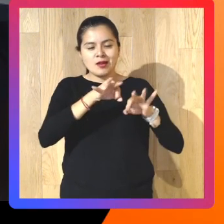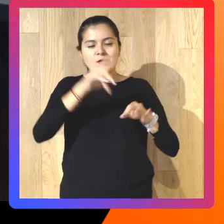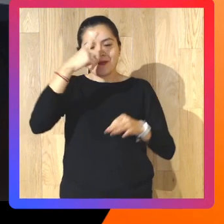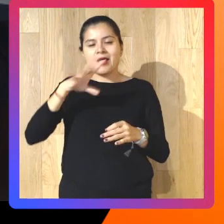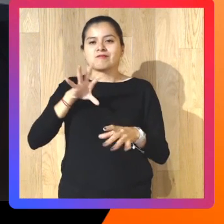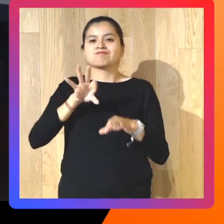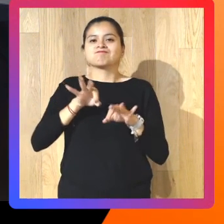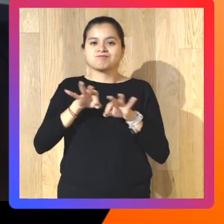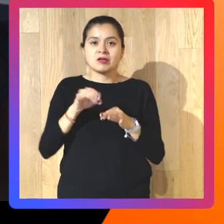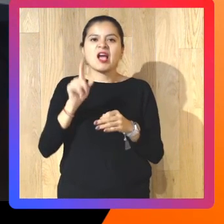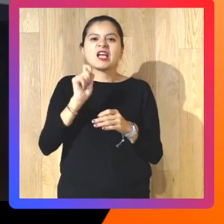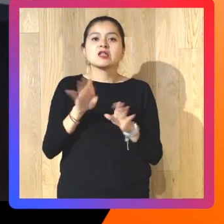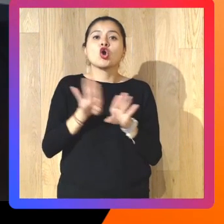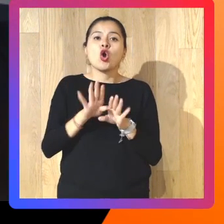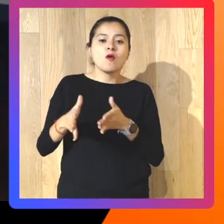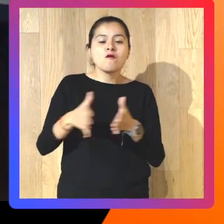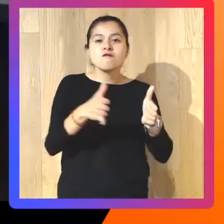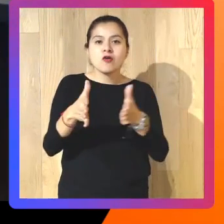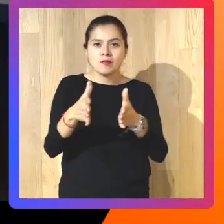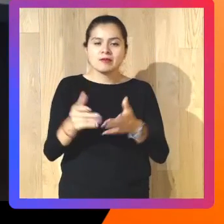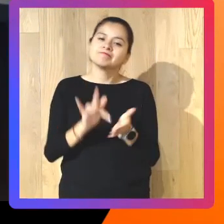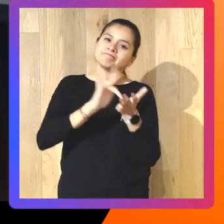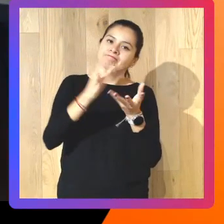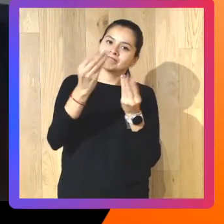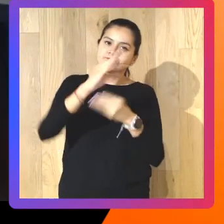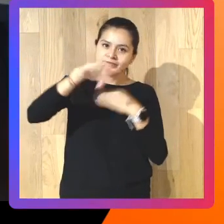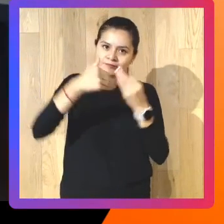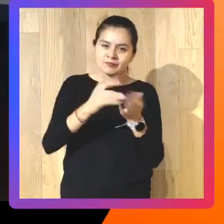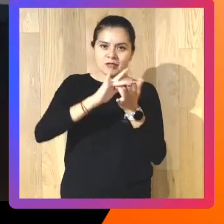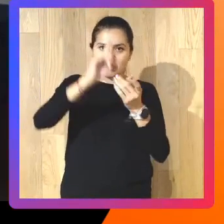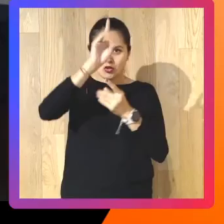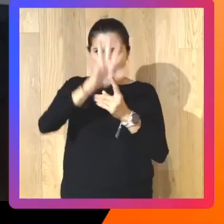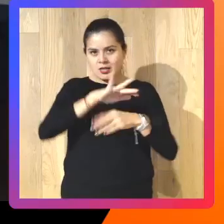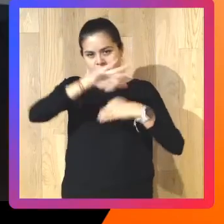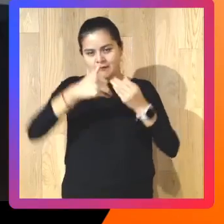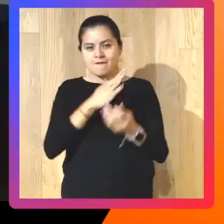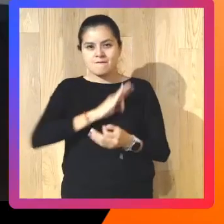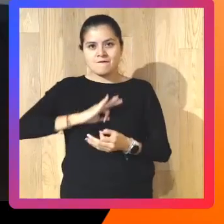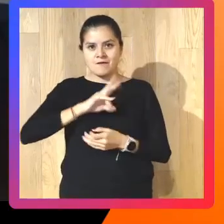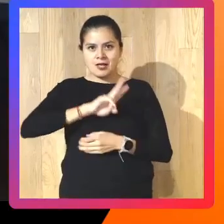permitirán construir la ruta y el camino. Muchísimas gracias a todos. Dios nos bendiga. Feliz día.